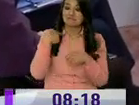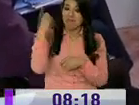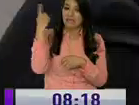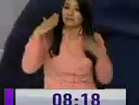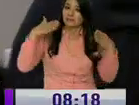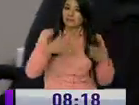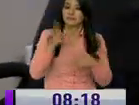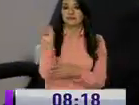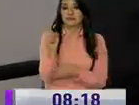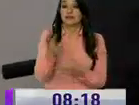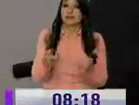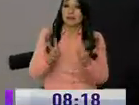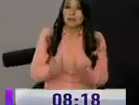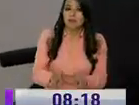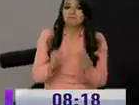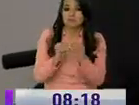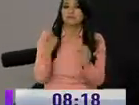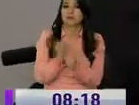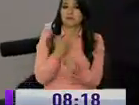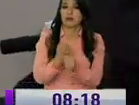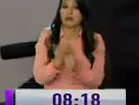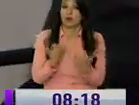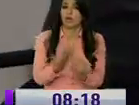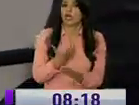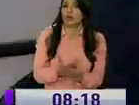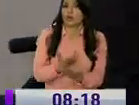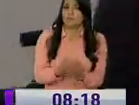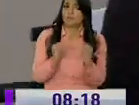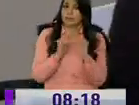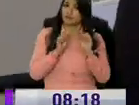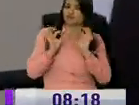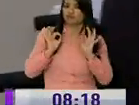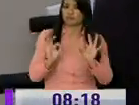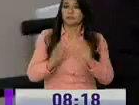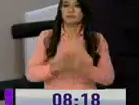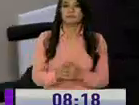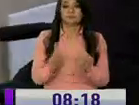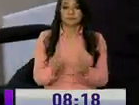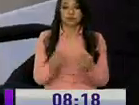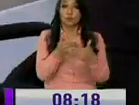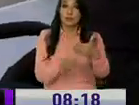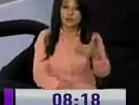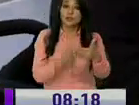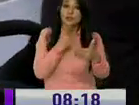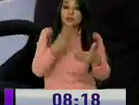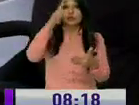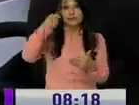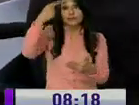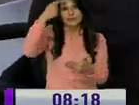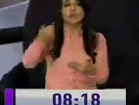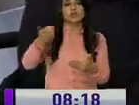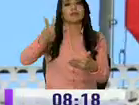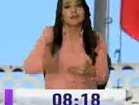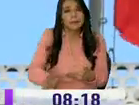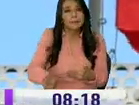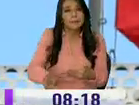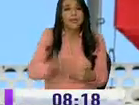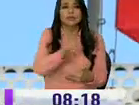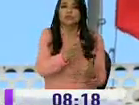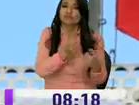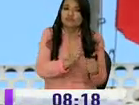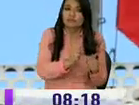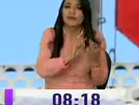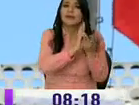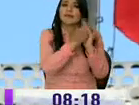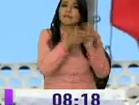vulnerables, así como para generar empleo en una economía más competitiva. En el documento se recalcó que el gobierno también está trabajando en